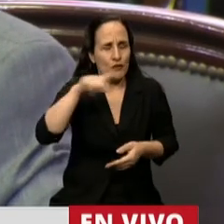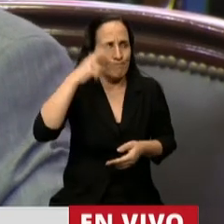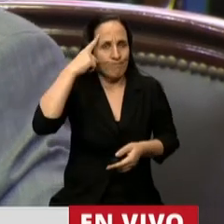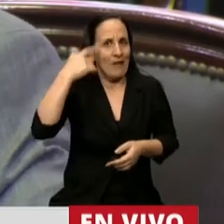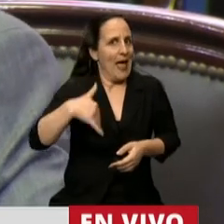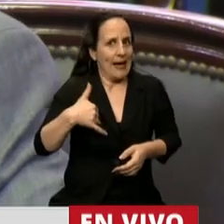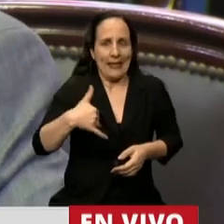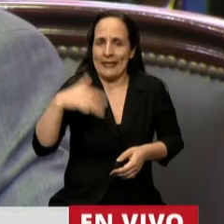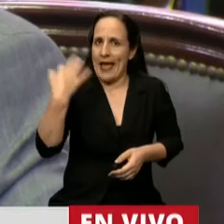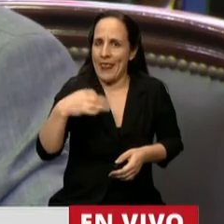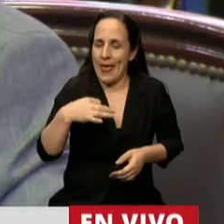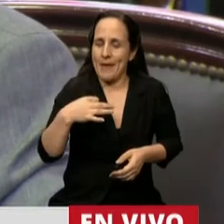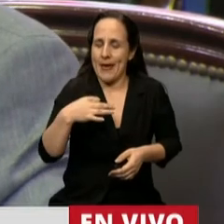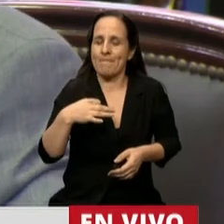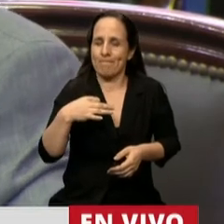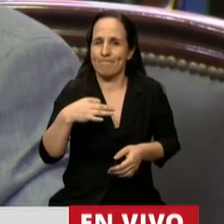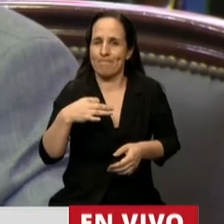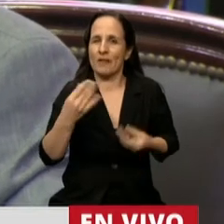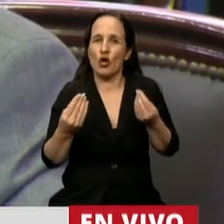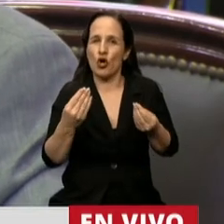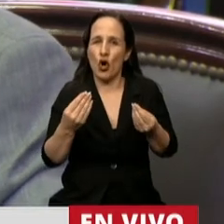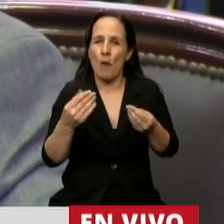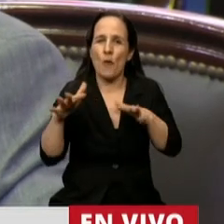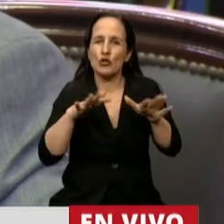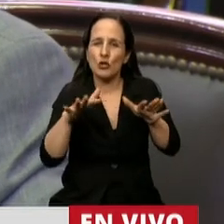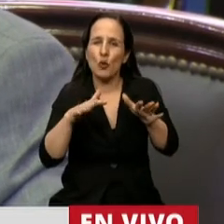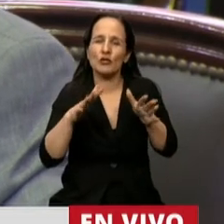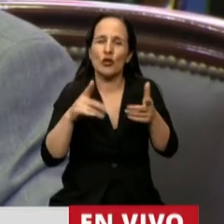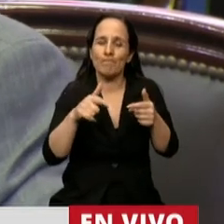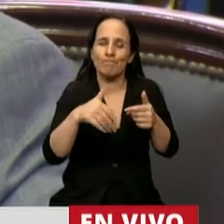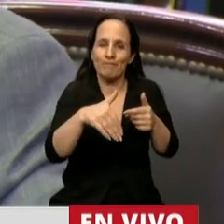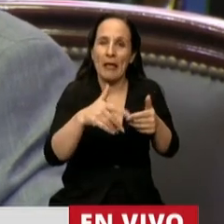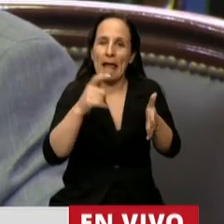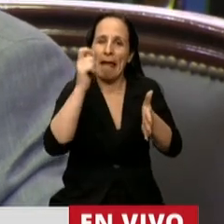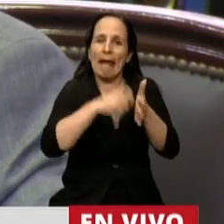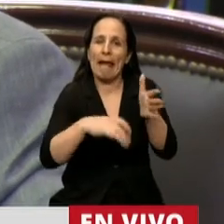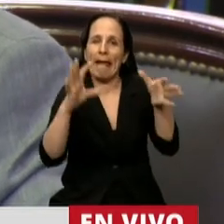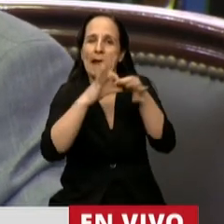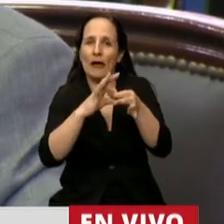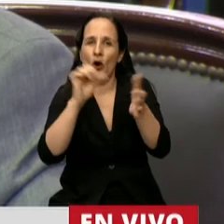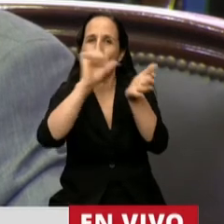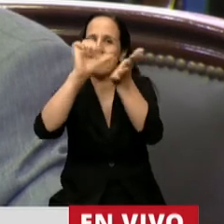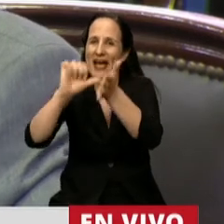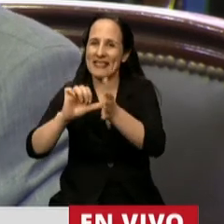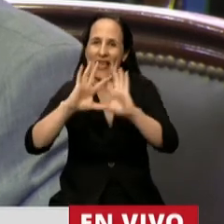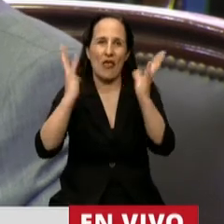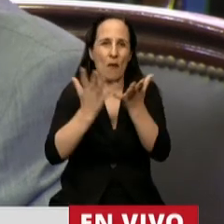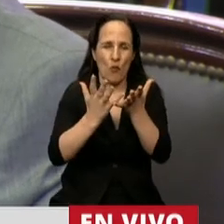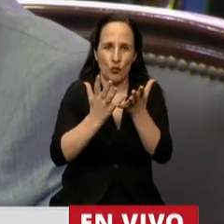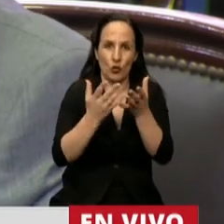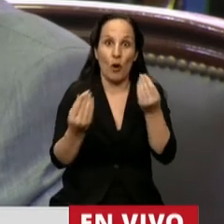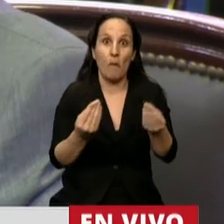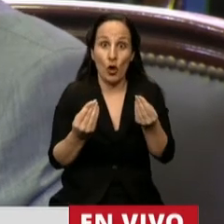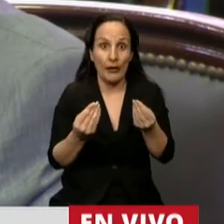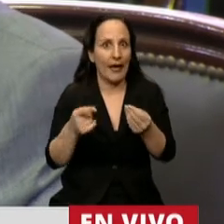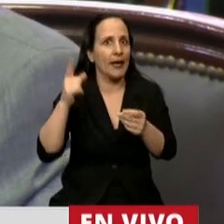plantarse en esta situación de ir haciendo preconvenios y convenios con todos los países del mundo, porque vamos a tener también presiones de